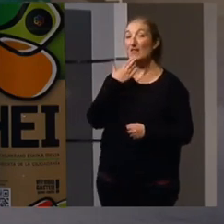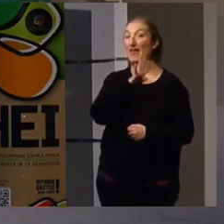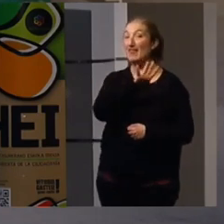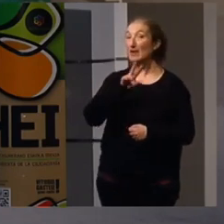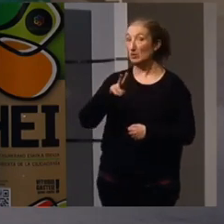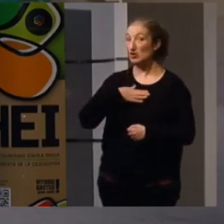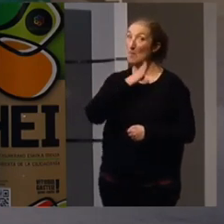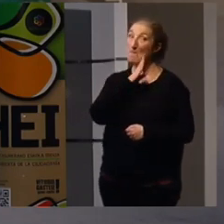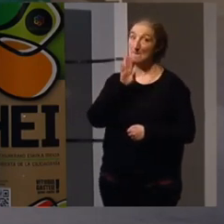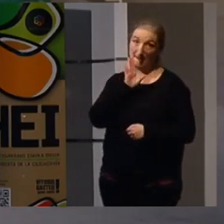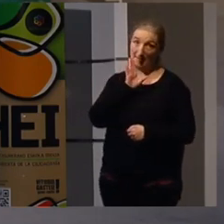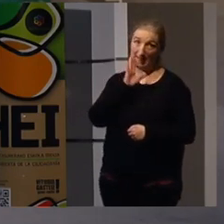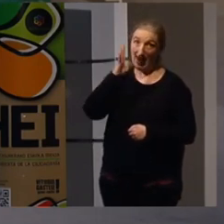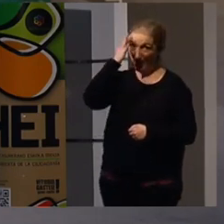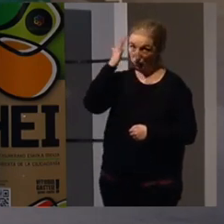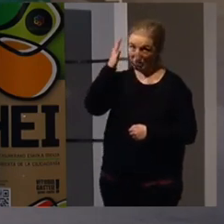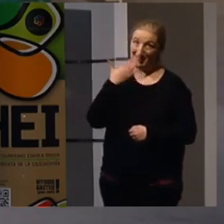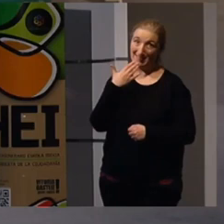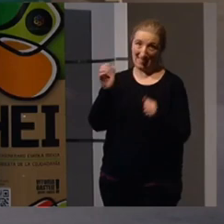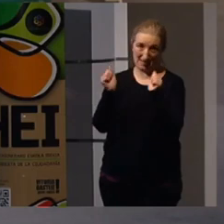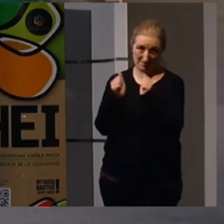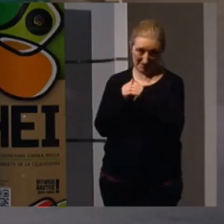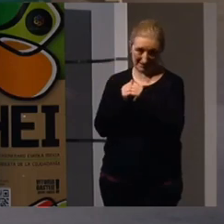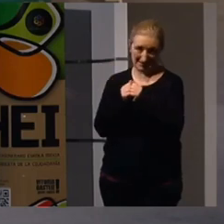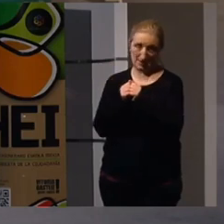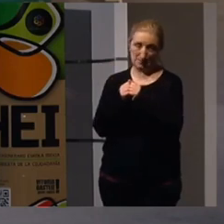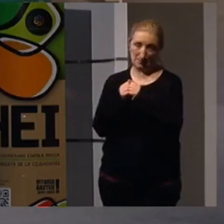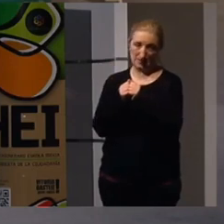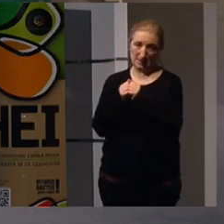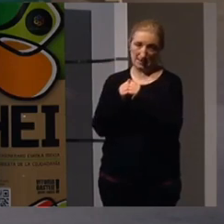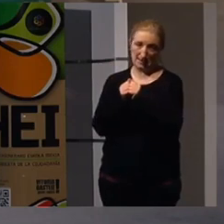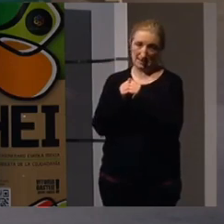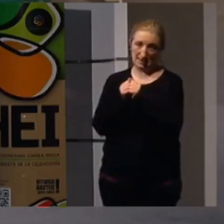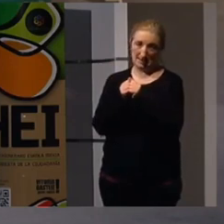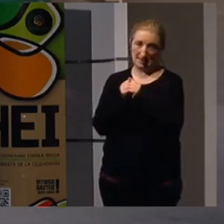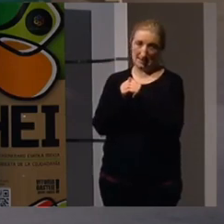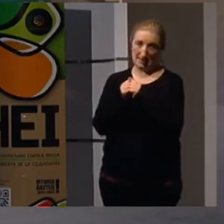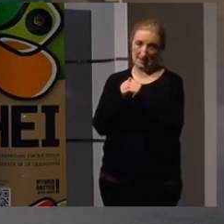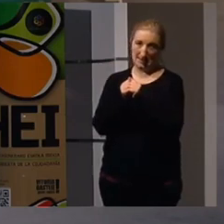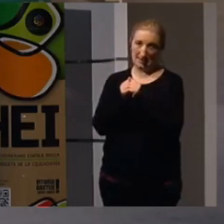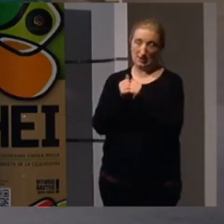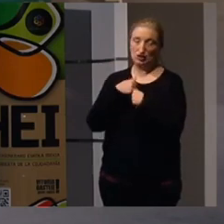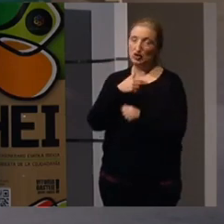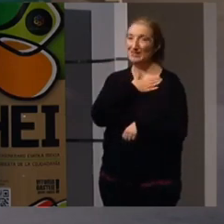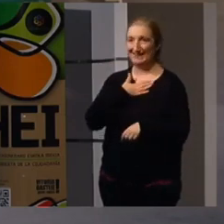52 años y soy madre de una adolescente de 20 años. Y quería